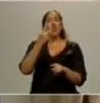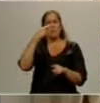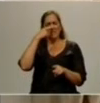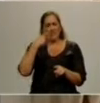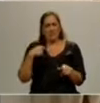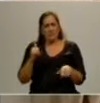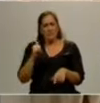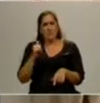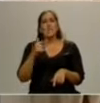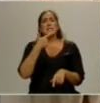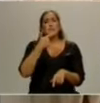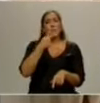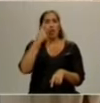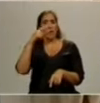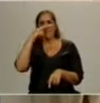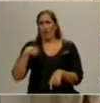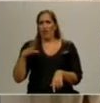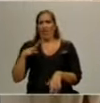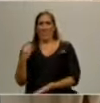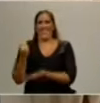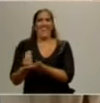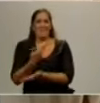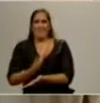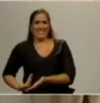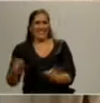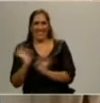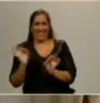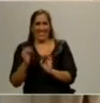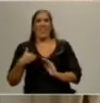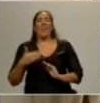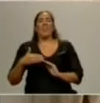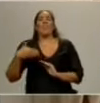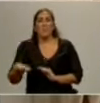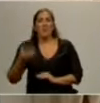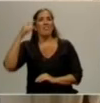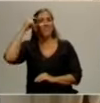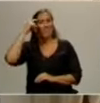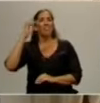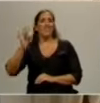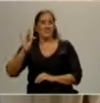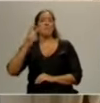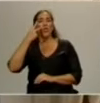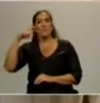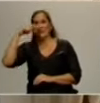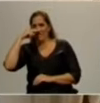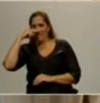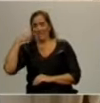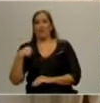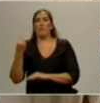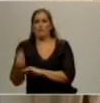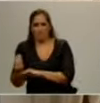bien digo septiembre del 2007, yo no había asumido todavía como presidenta, recién lo hice el 10 de diciembre del 2007.